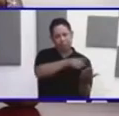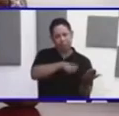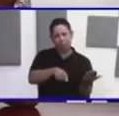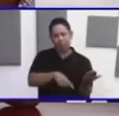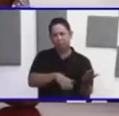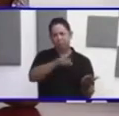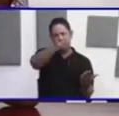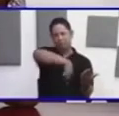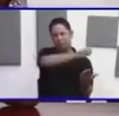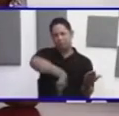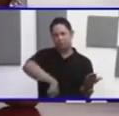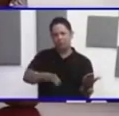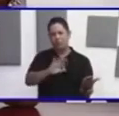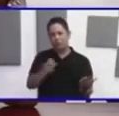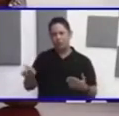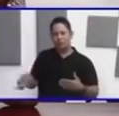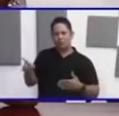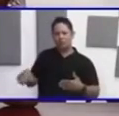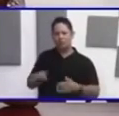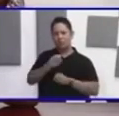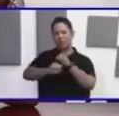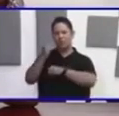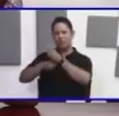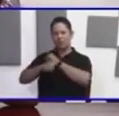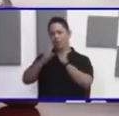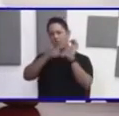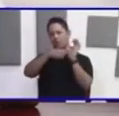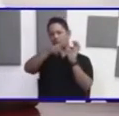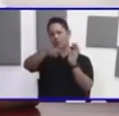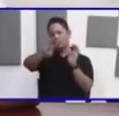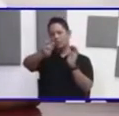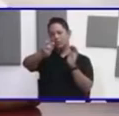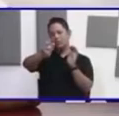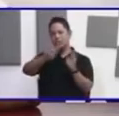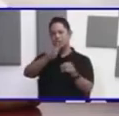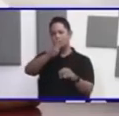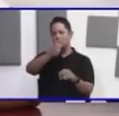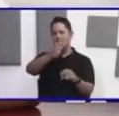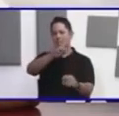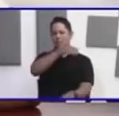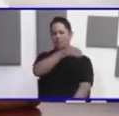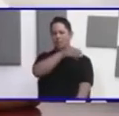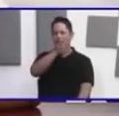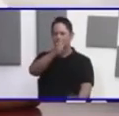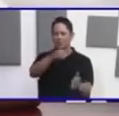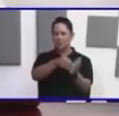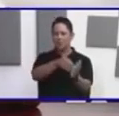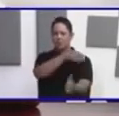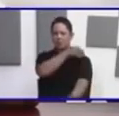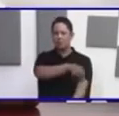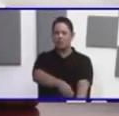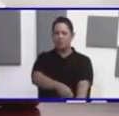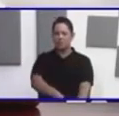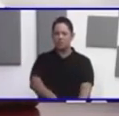por ejemplo, de respiradores que en el año 2017 se compraron en 84 millones de pesos, a un dólar inferior,